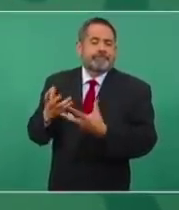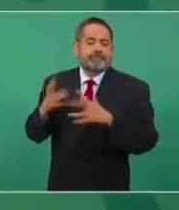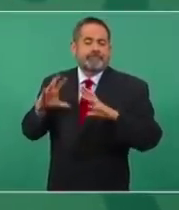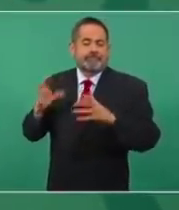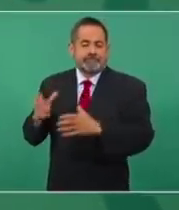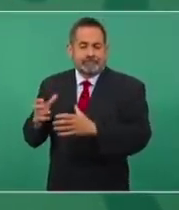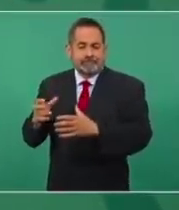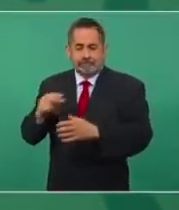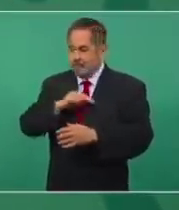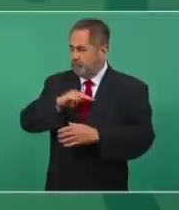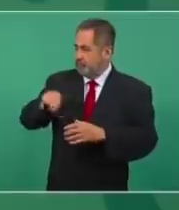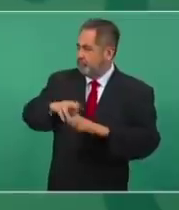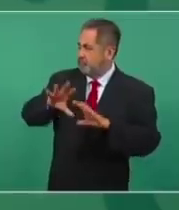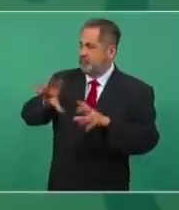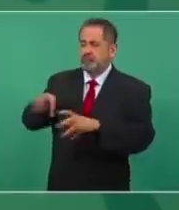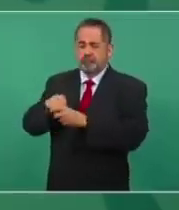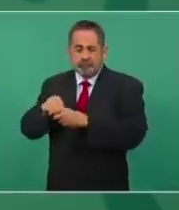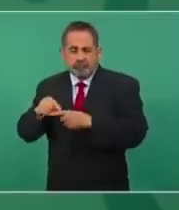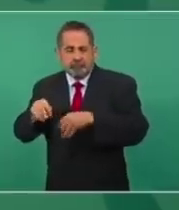un nosotros,